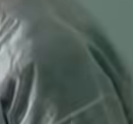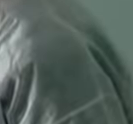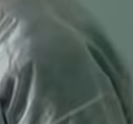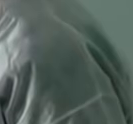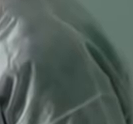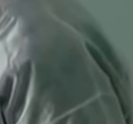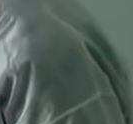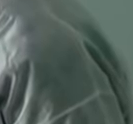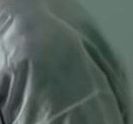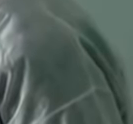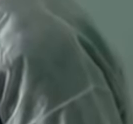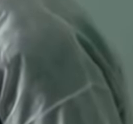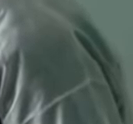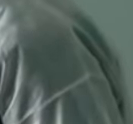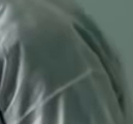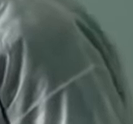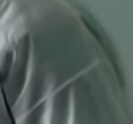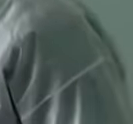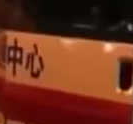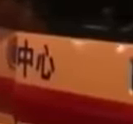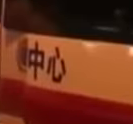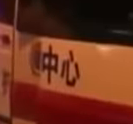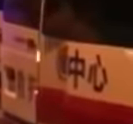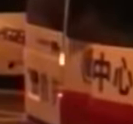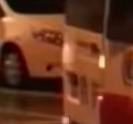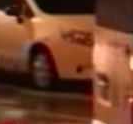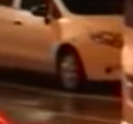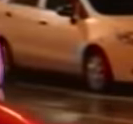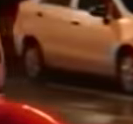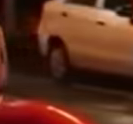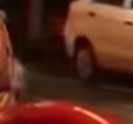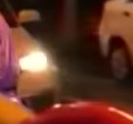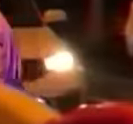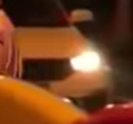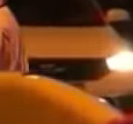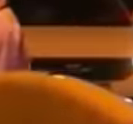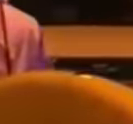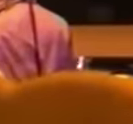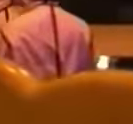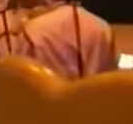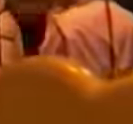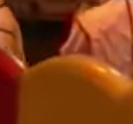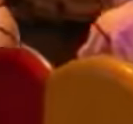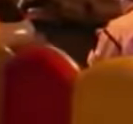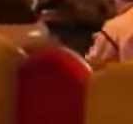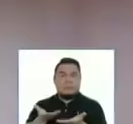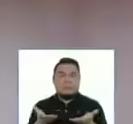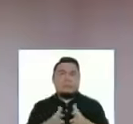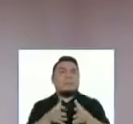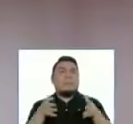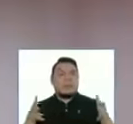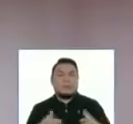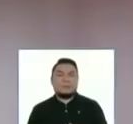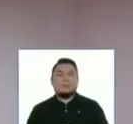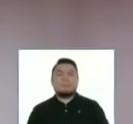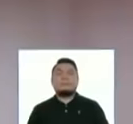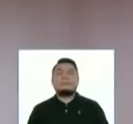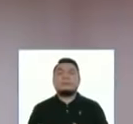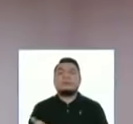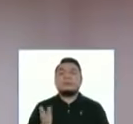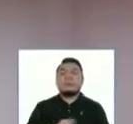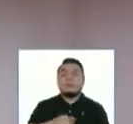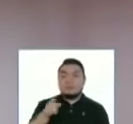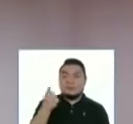nueva cepa del coronavirus que se detectó en el Reino Unido y que hoy está en nuestro país. Con respecto a